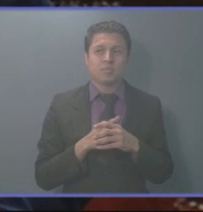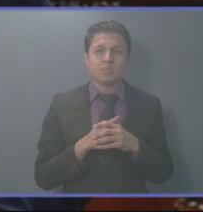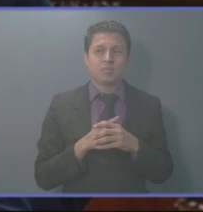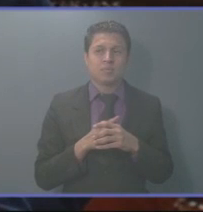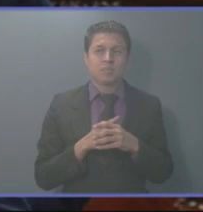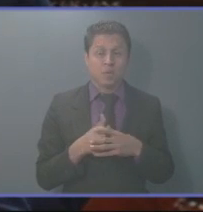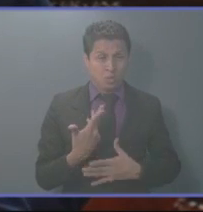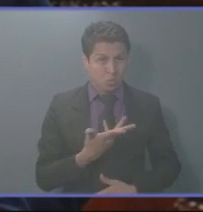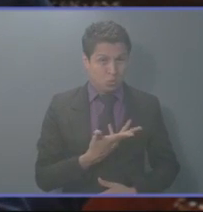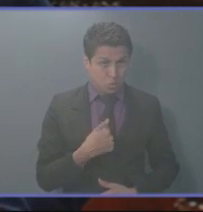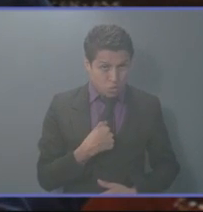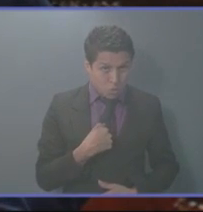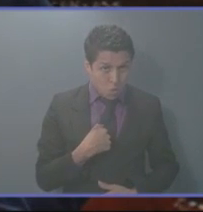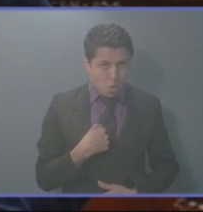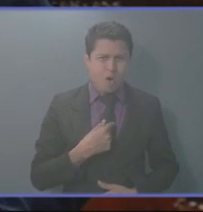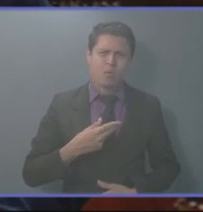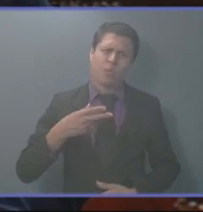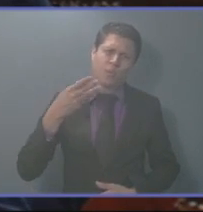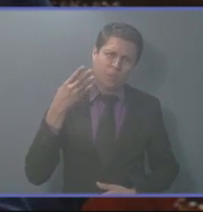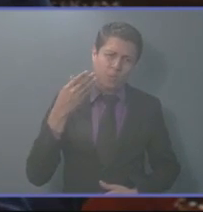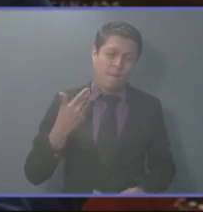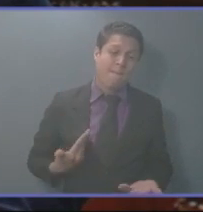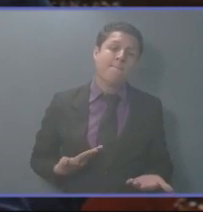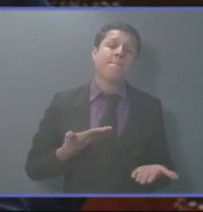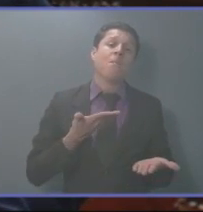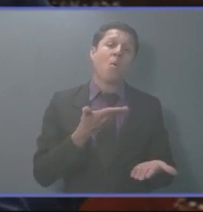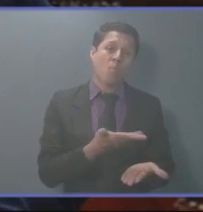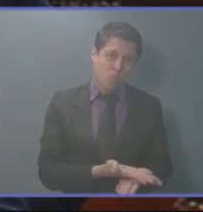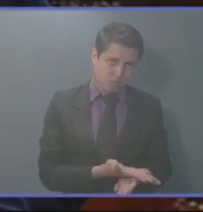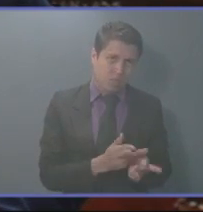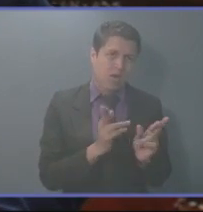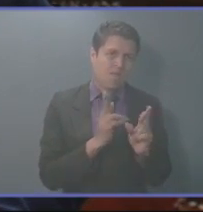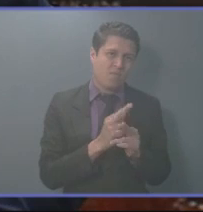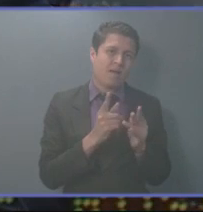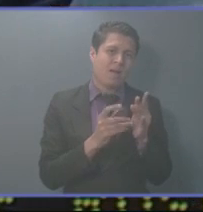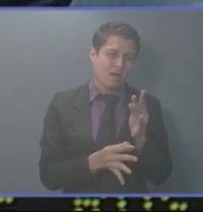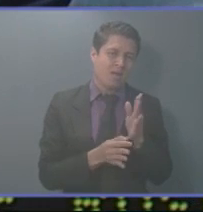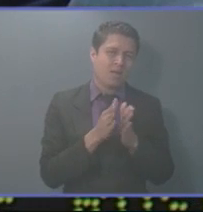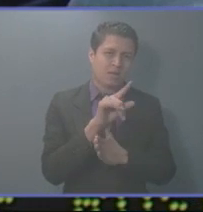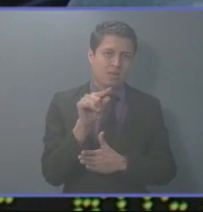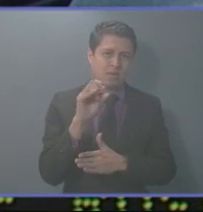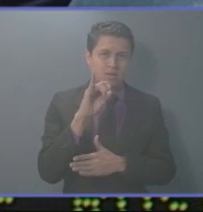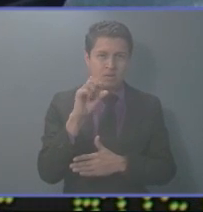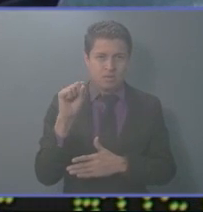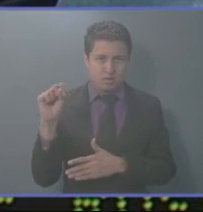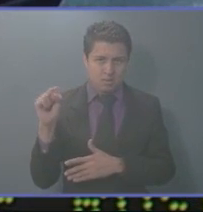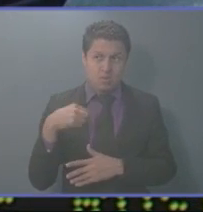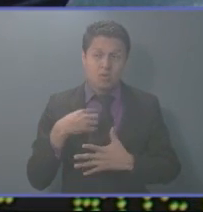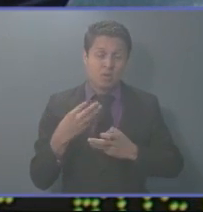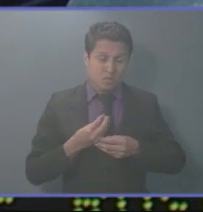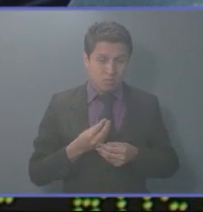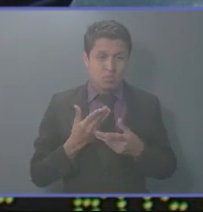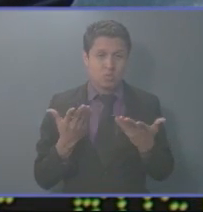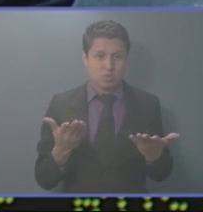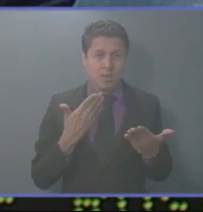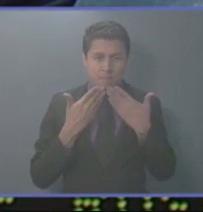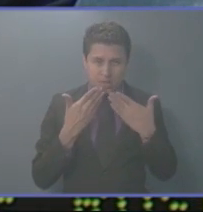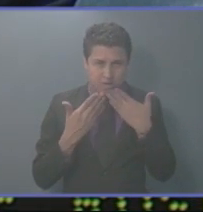Como mocionante de esta propuesta de reforma a la Ley del Seguro Social, quiero manifestar lo